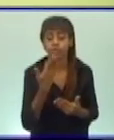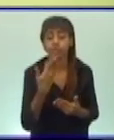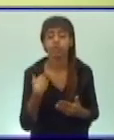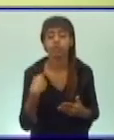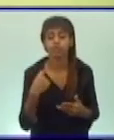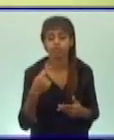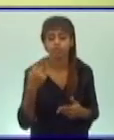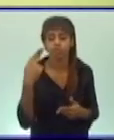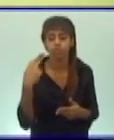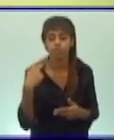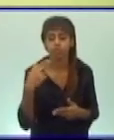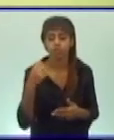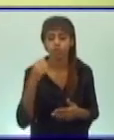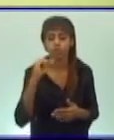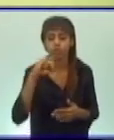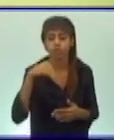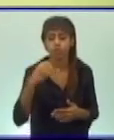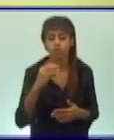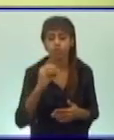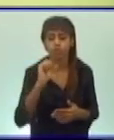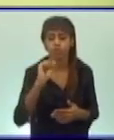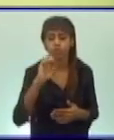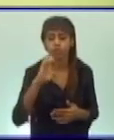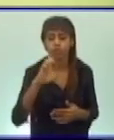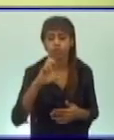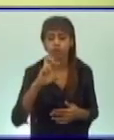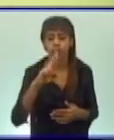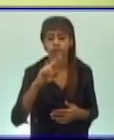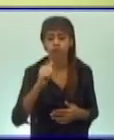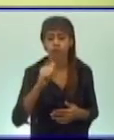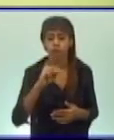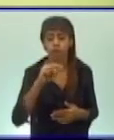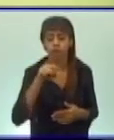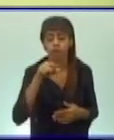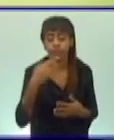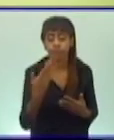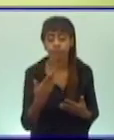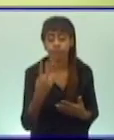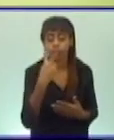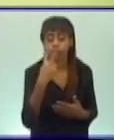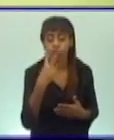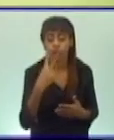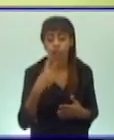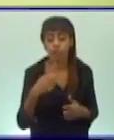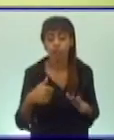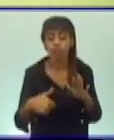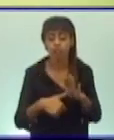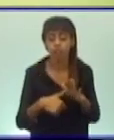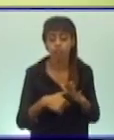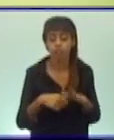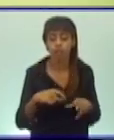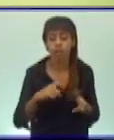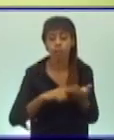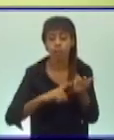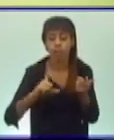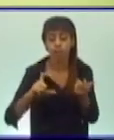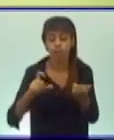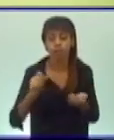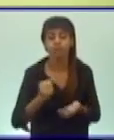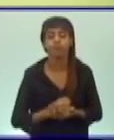el comandante José Ramón Machado Ventura, que es hoy el segundo secretario del Partido Comunista de